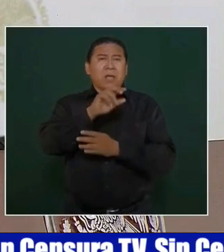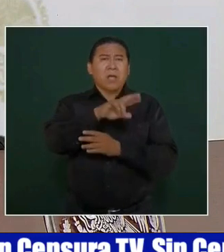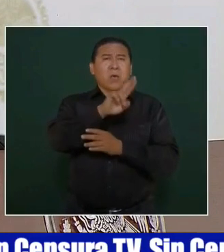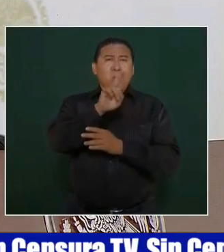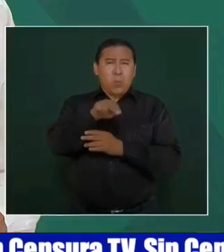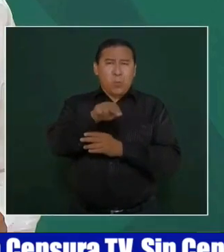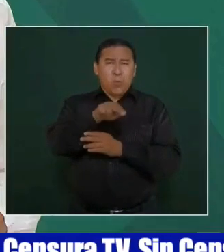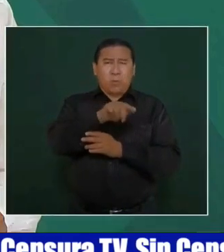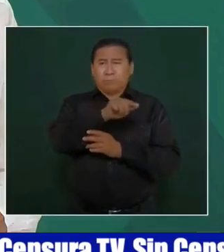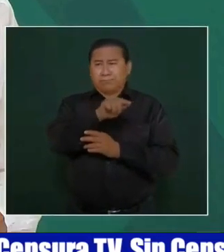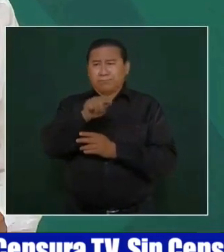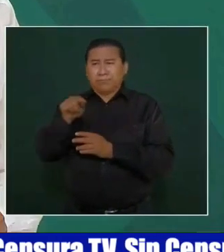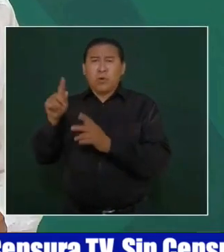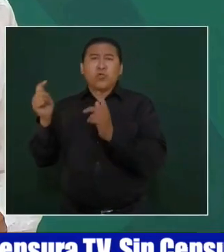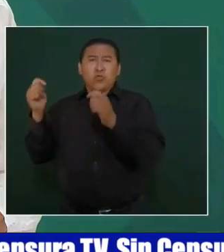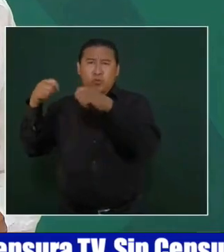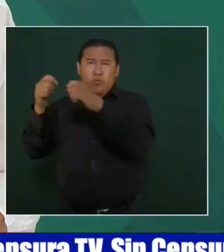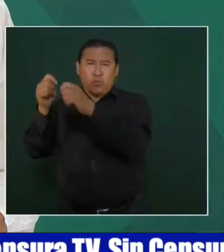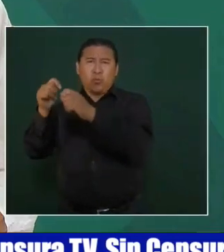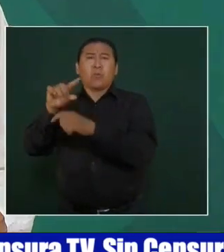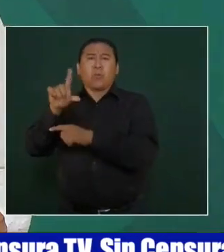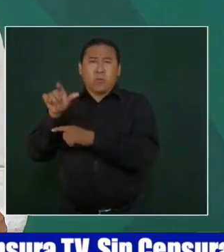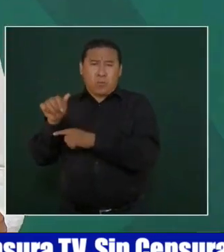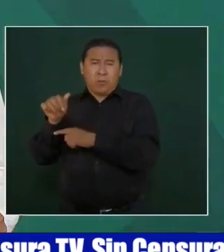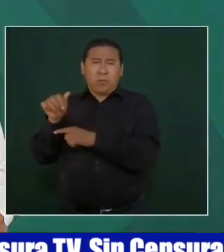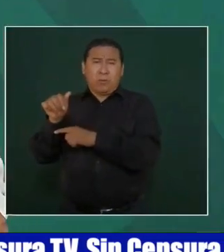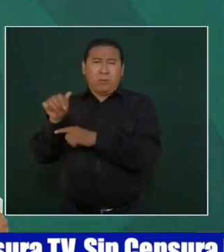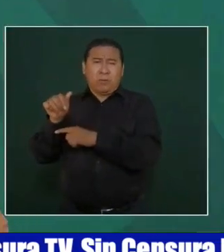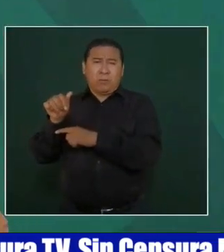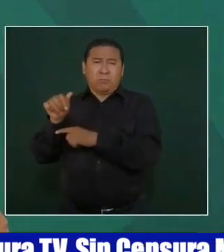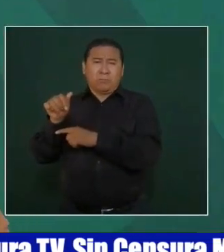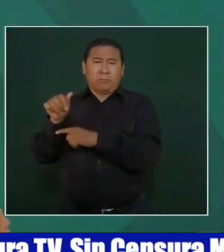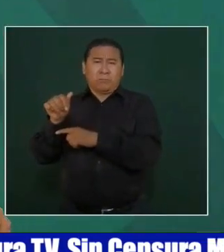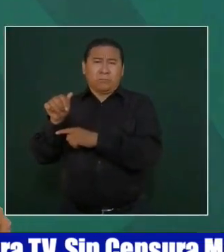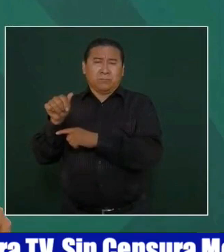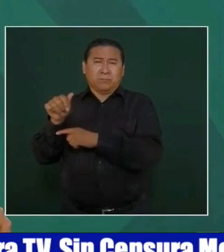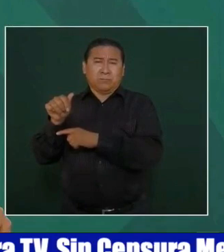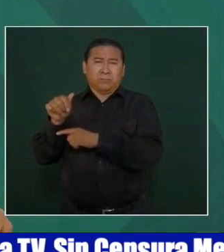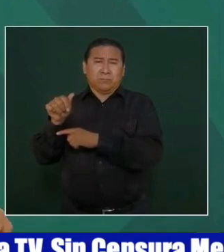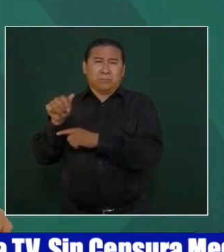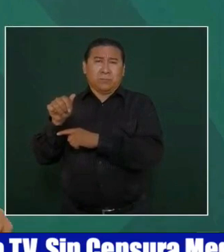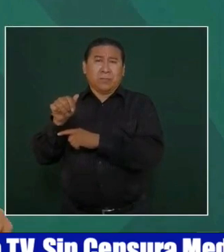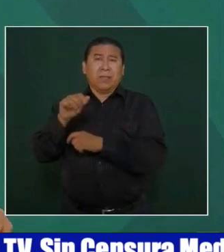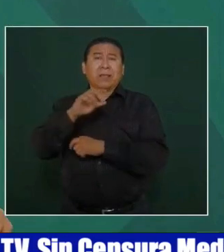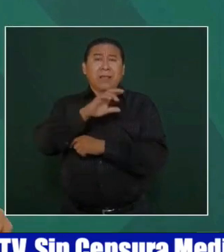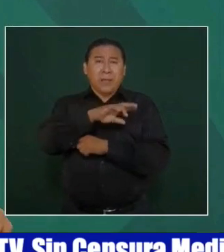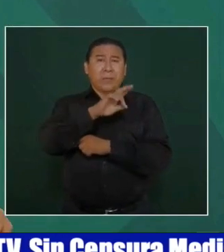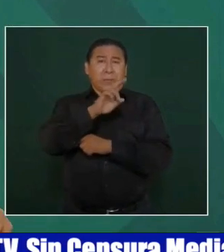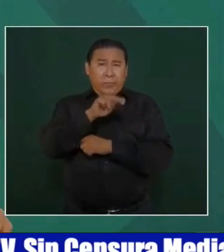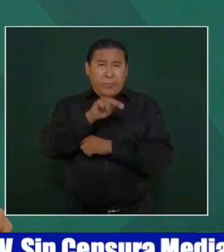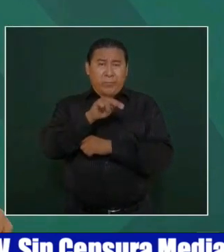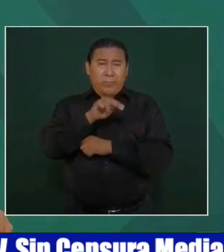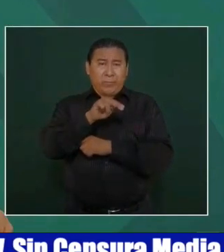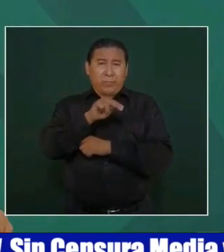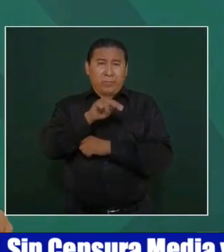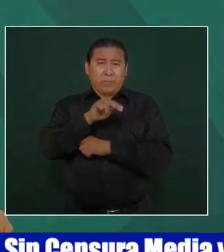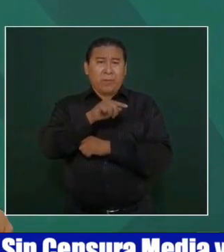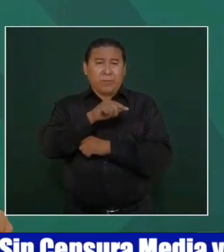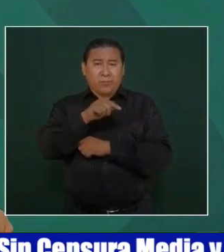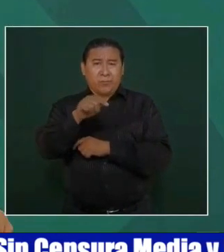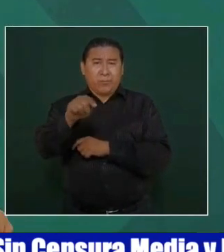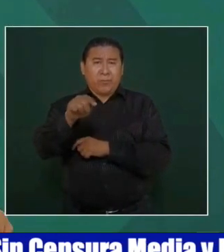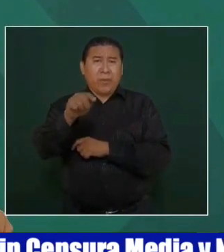una dijeron falsamente que se había ladeado la torre del aeropuerto internacional felipe ángeles pero que al final terminaron copiando les los